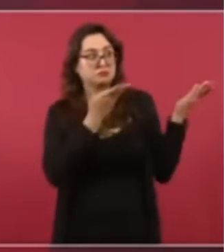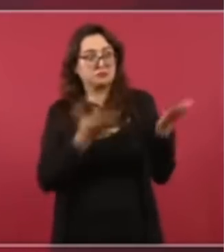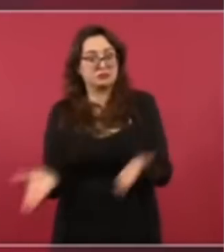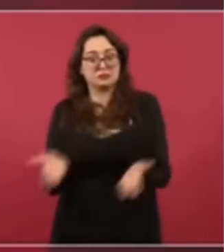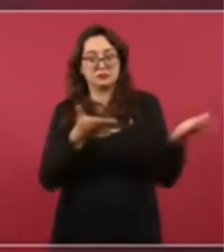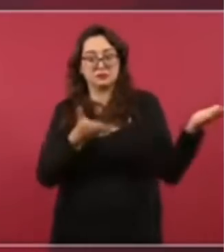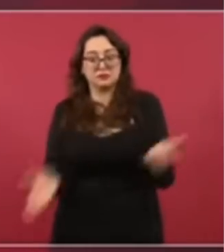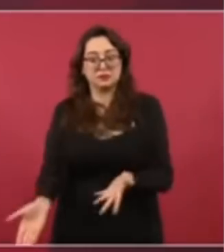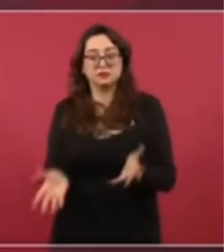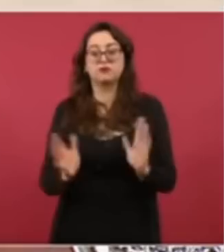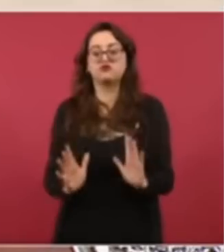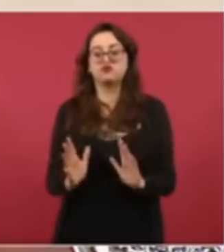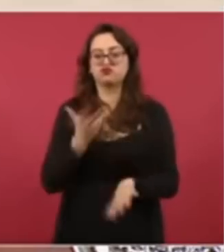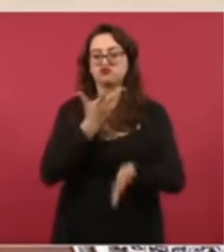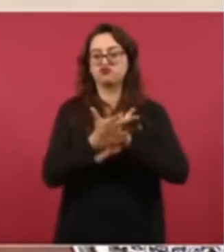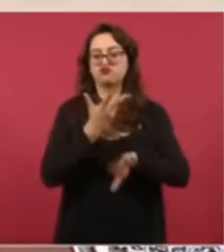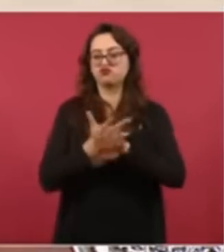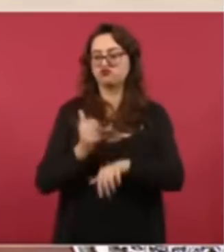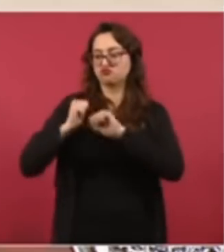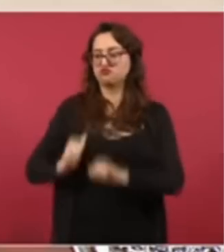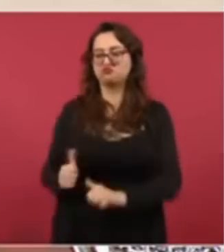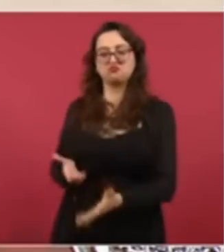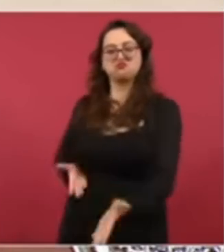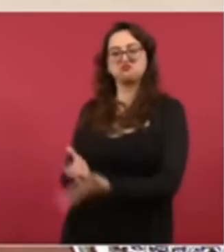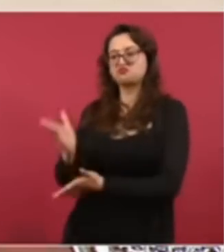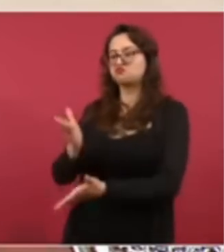arrogancia, con mucha prepotencia,